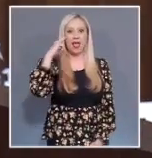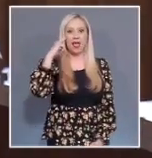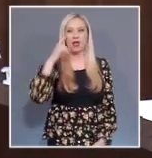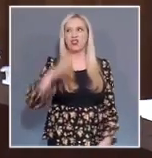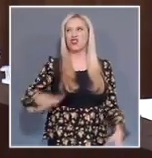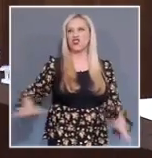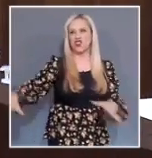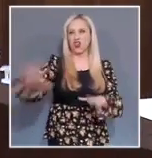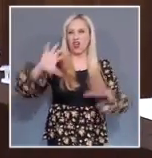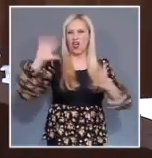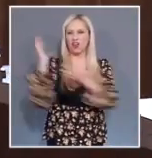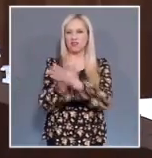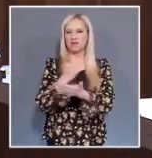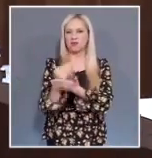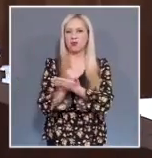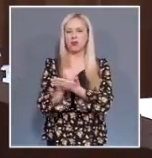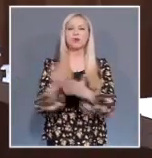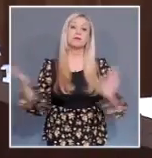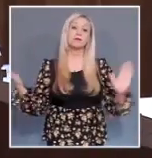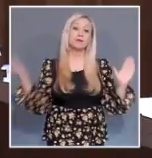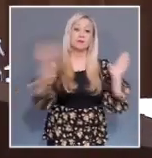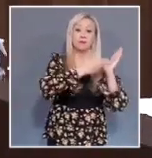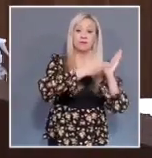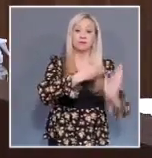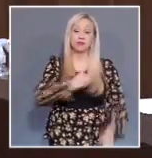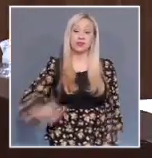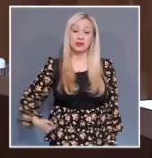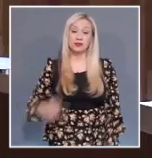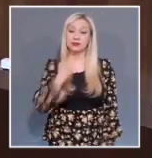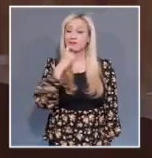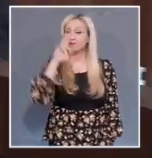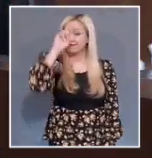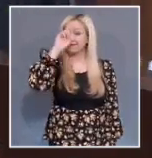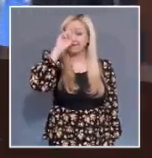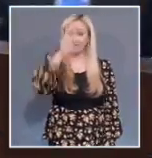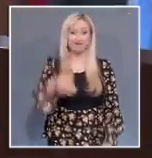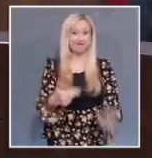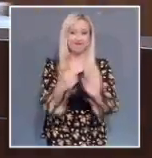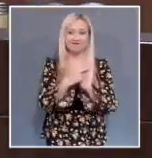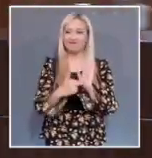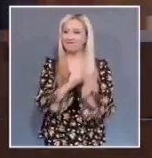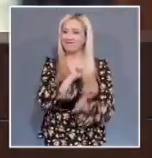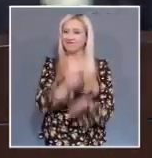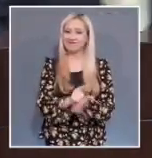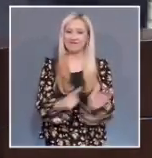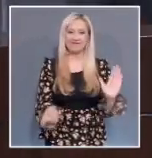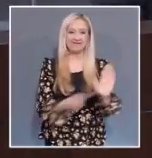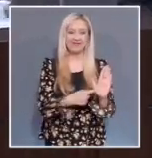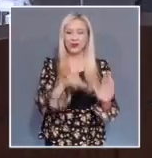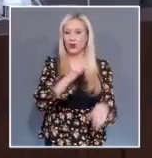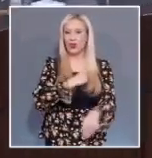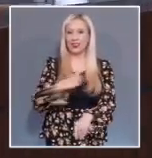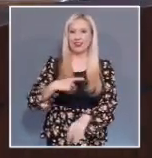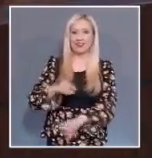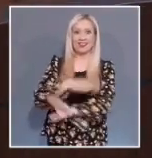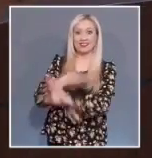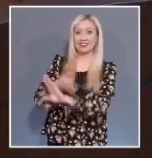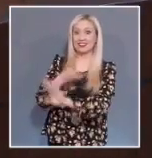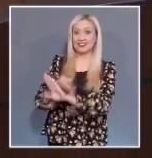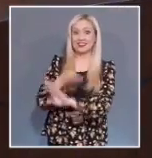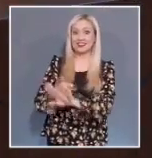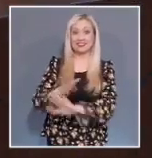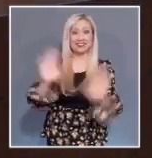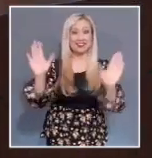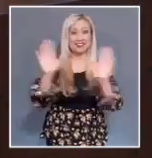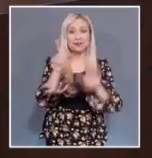amonestó públicamente al presidente de la República. El proyecto del magistrado Felipe de la Mata propone confirmar la medida y